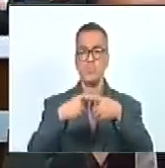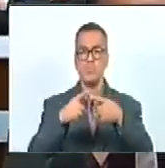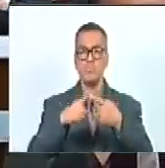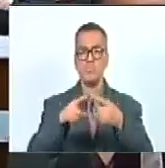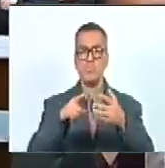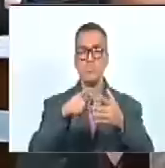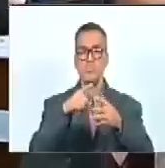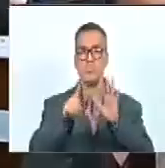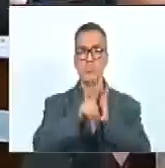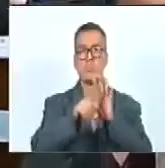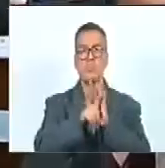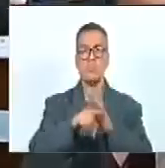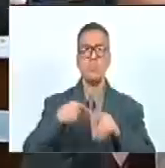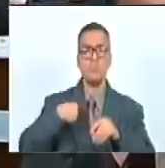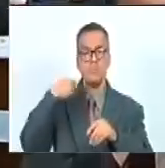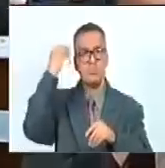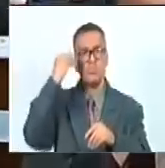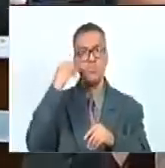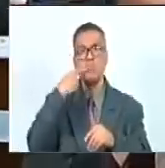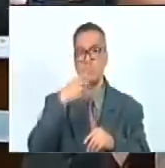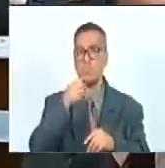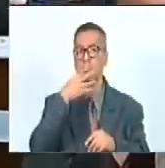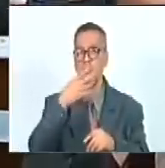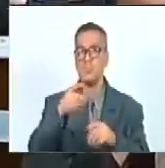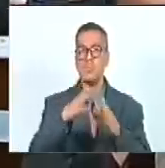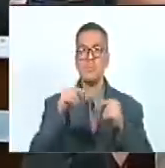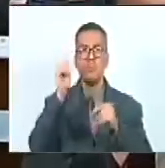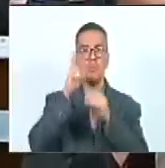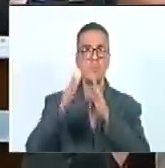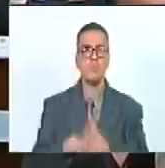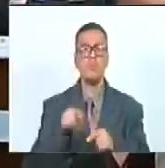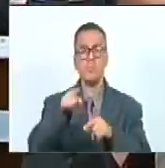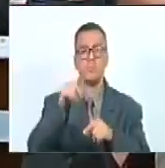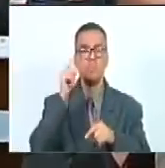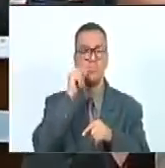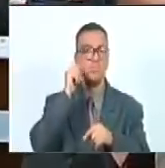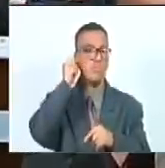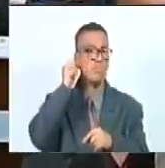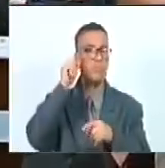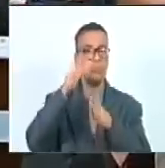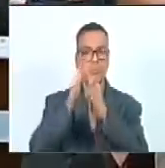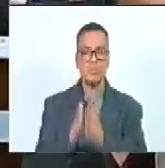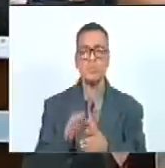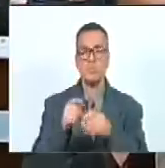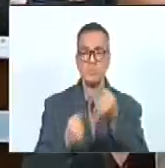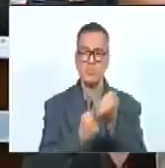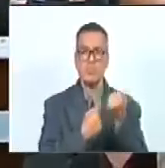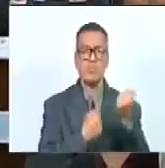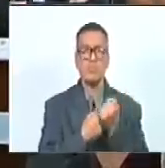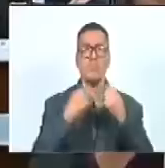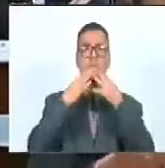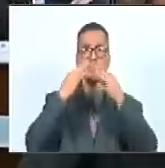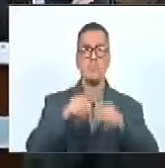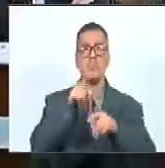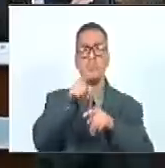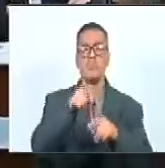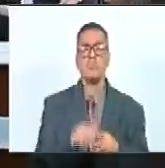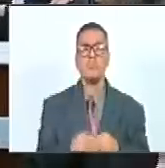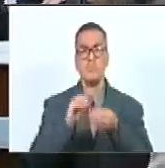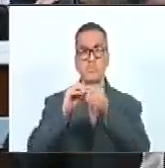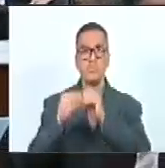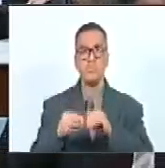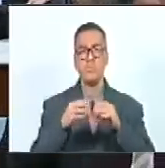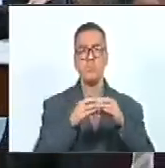nosotros consideremos, que apreciemos, que son buenas para los venezolanos, para las venezolanas, contará nuestro apoyo, y ese es el caso de la